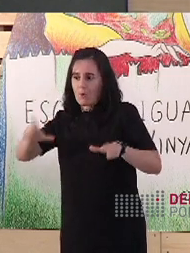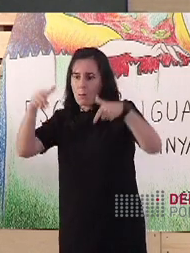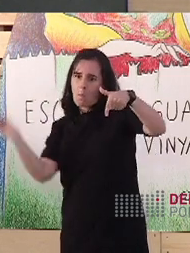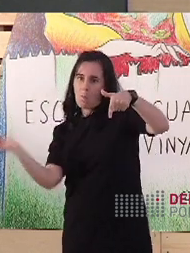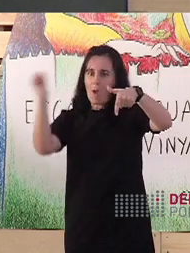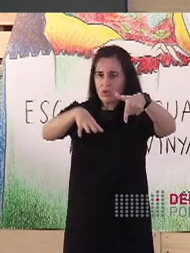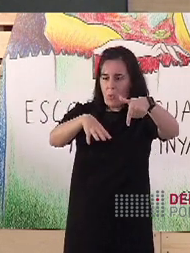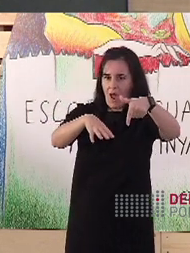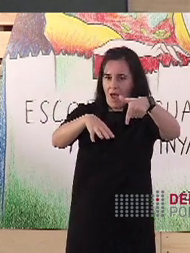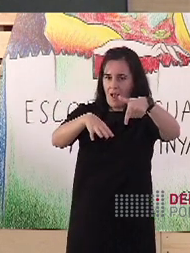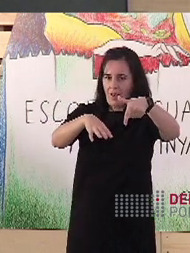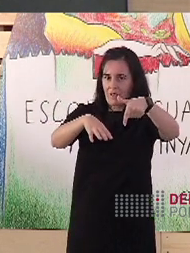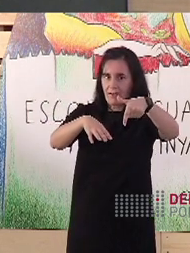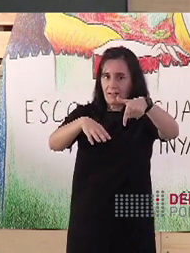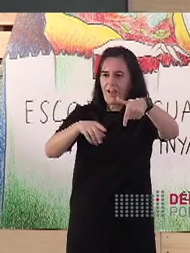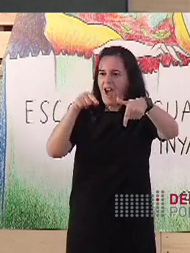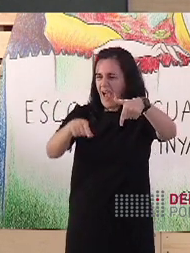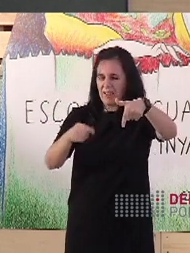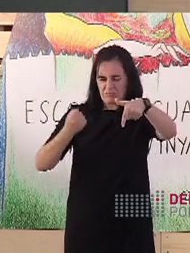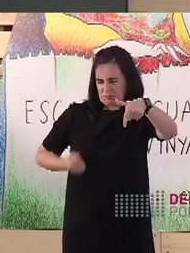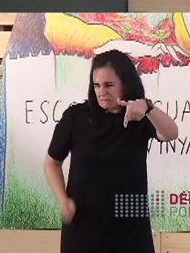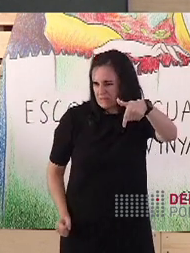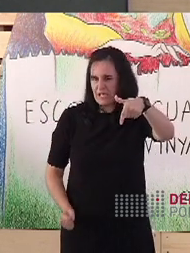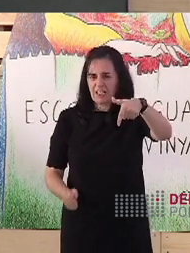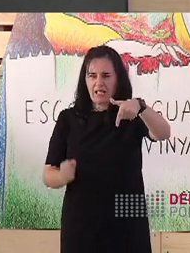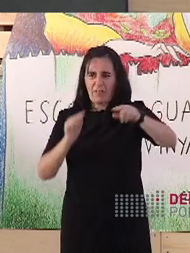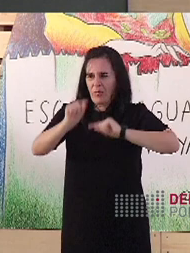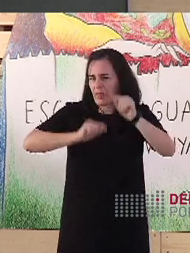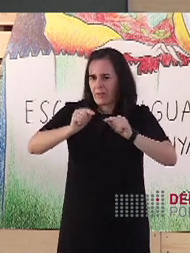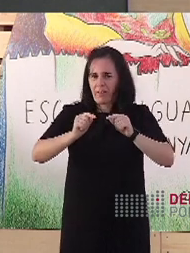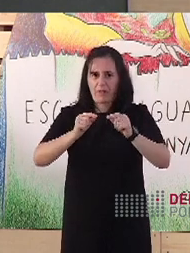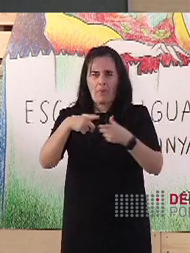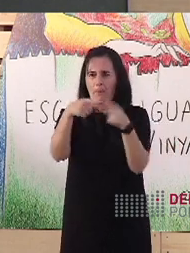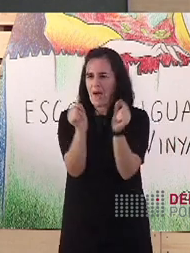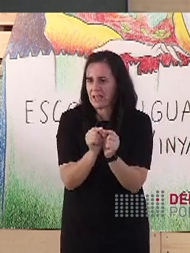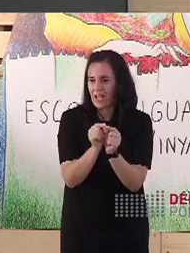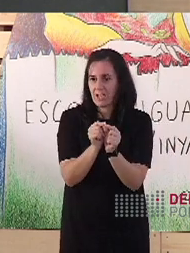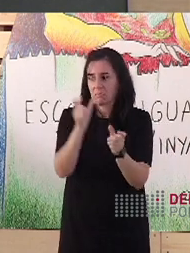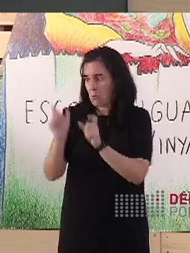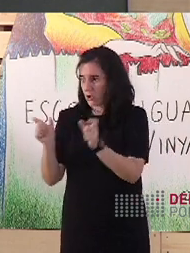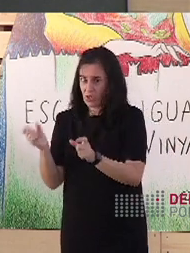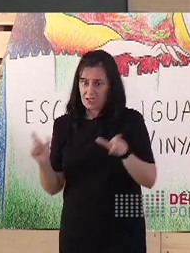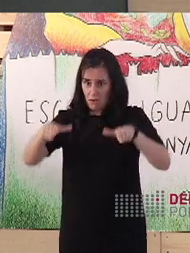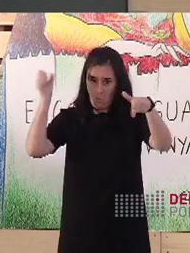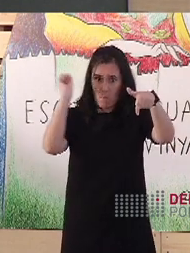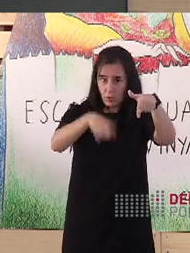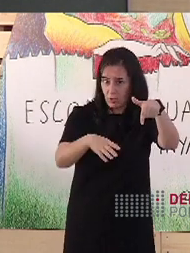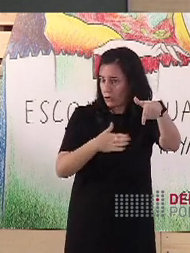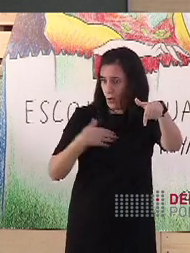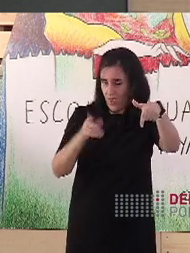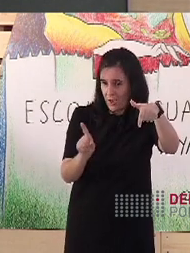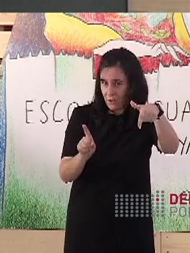basura hay mierda, hay gérmenes, hay bacterias. Nadie quiere estar en la basura, se entiende que nadie quiere. Y sin embargo, ¿ella qué